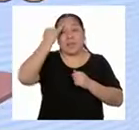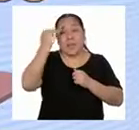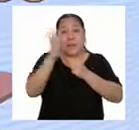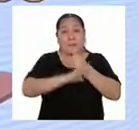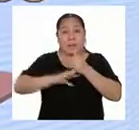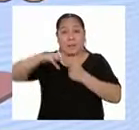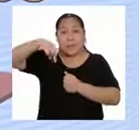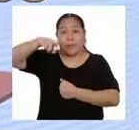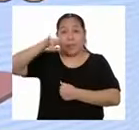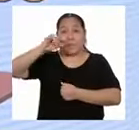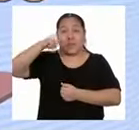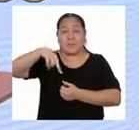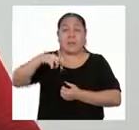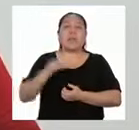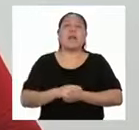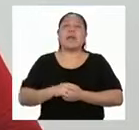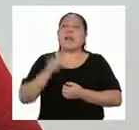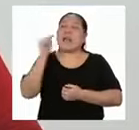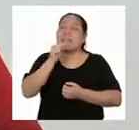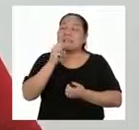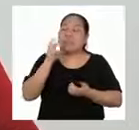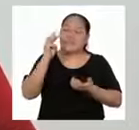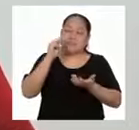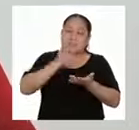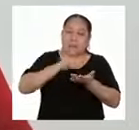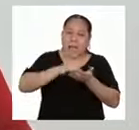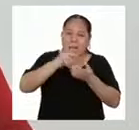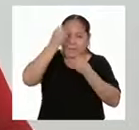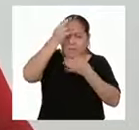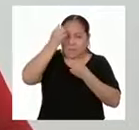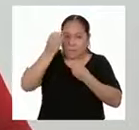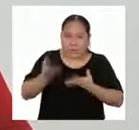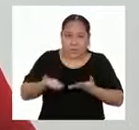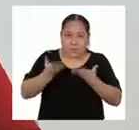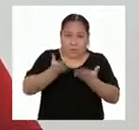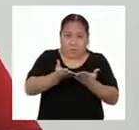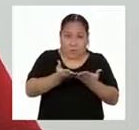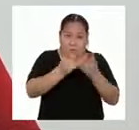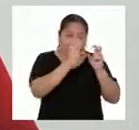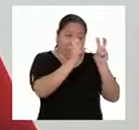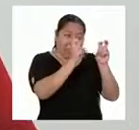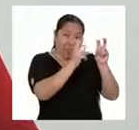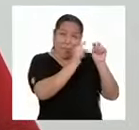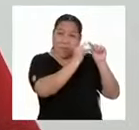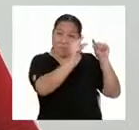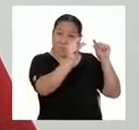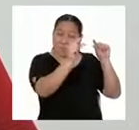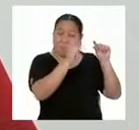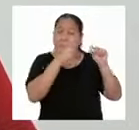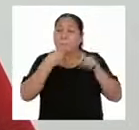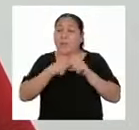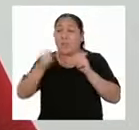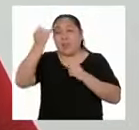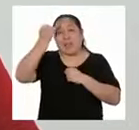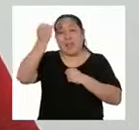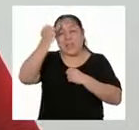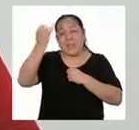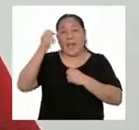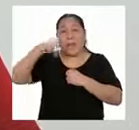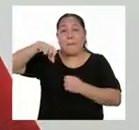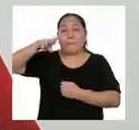más información que la contenida en el tema? Claro, y te quiero dar una sugerencia para hallar las